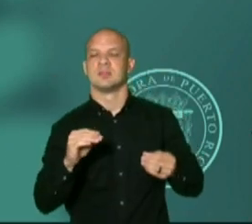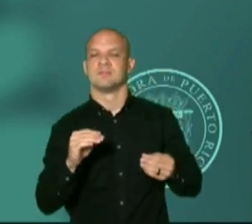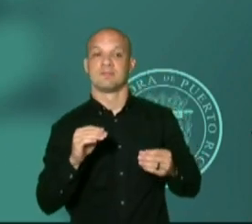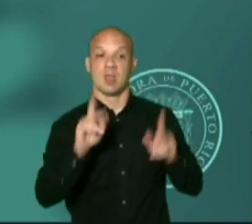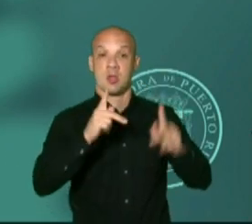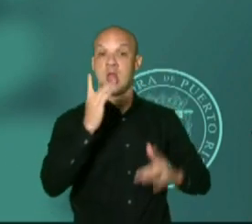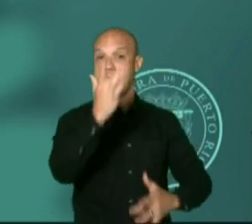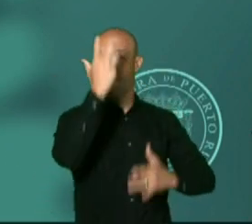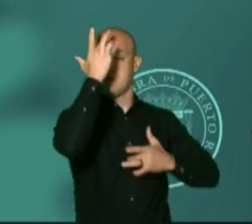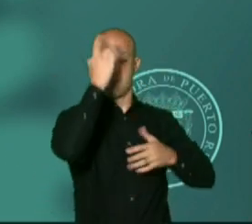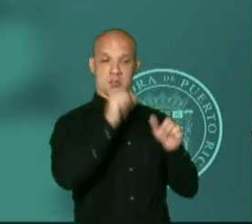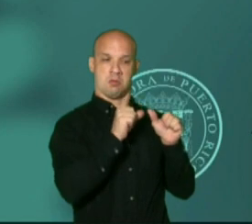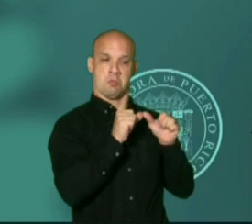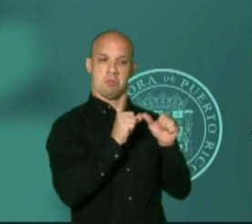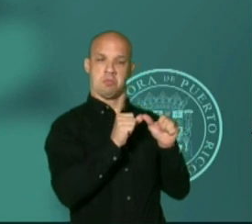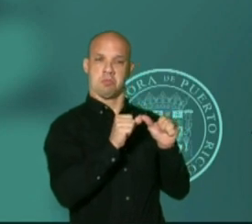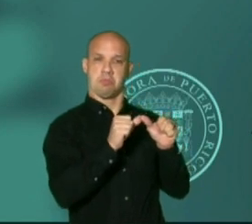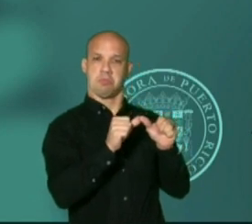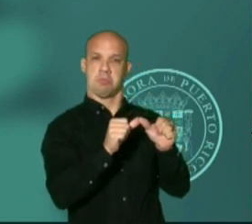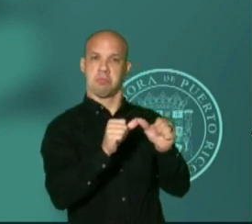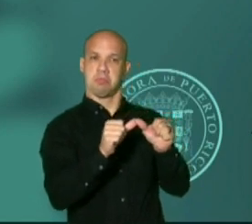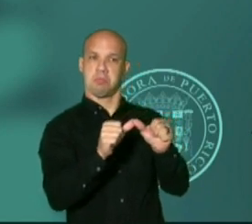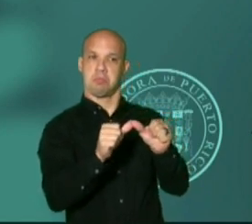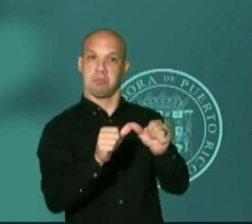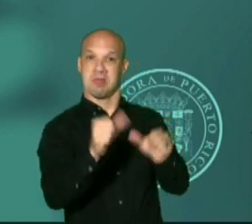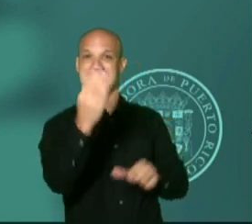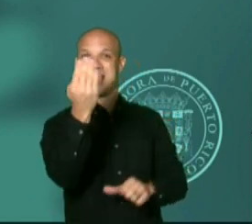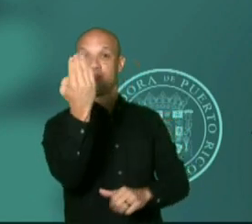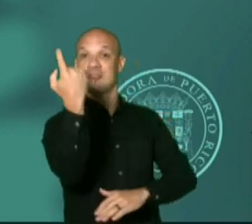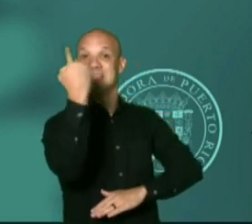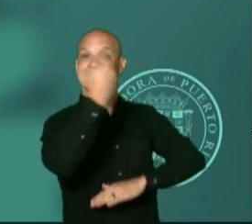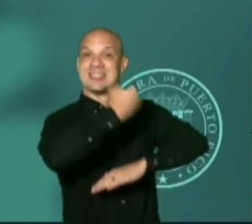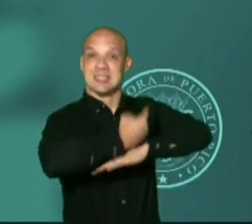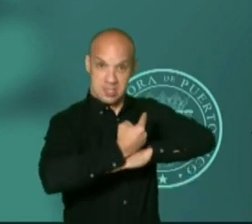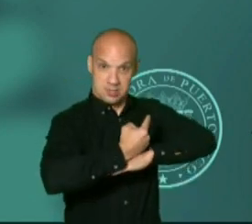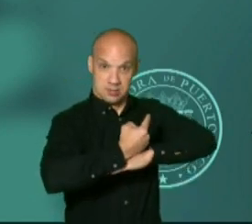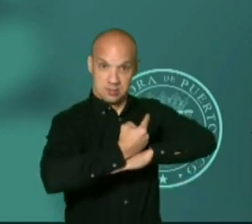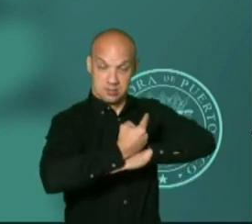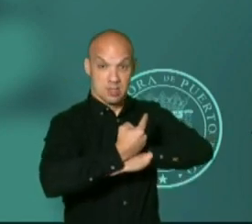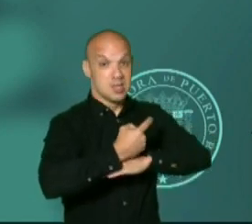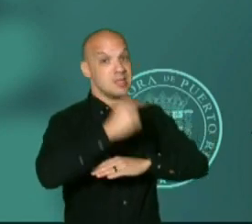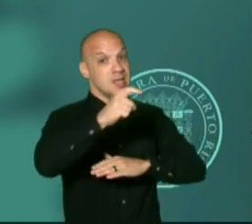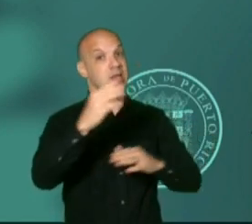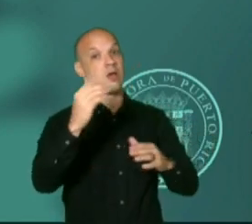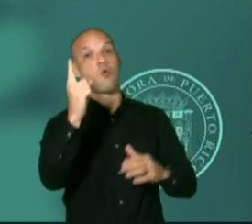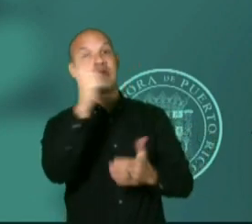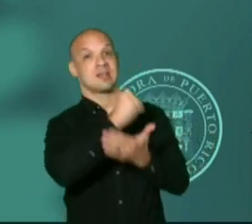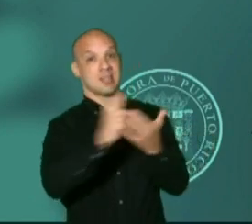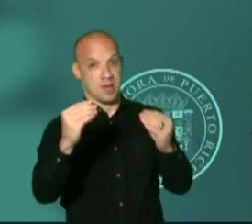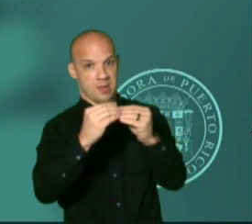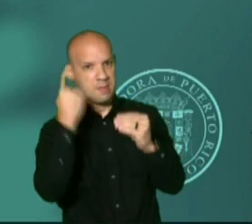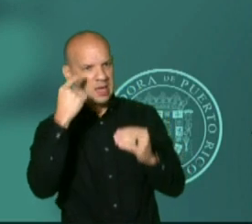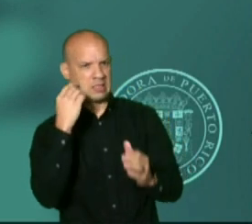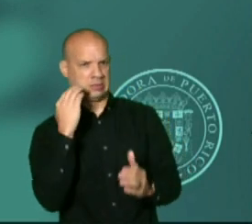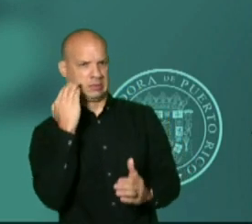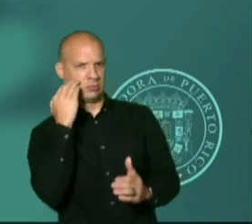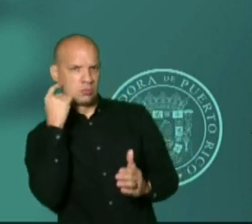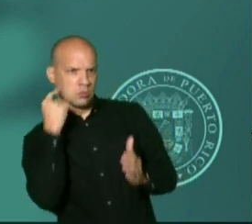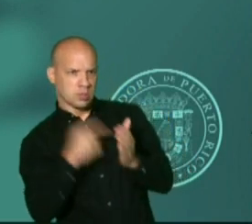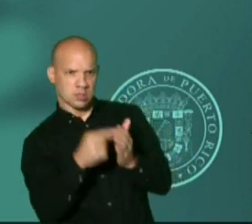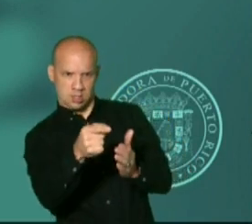hasta 14 días y recomiendan una semana adicional para monitorear el comportamiento de los casos,